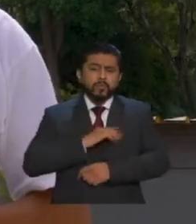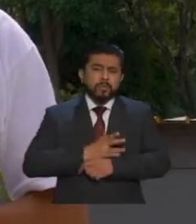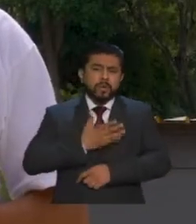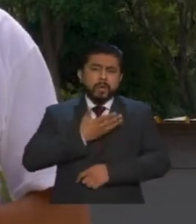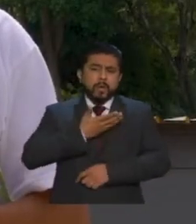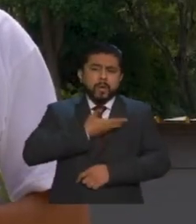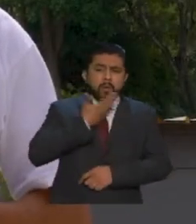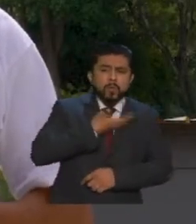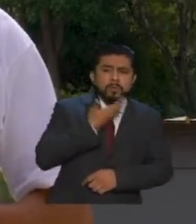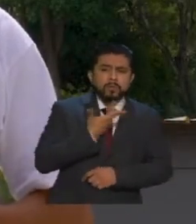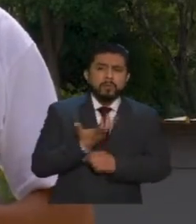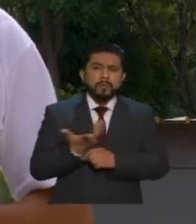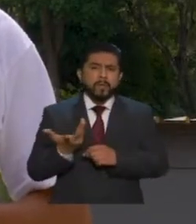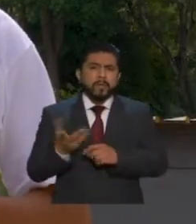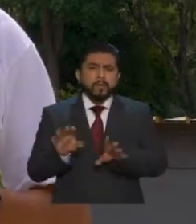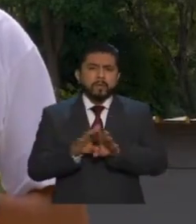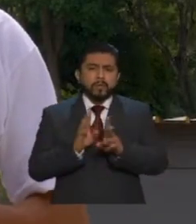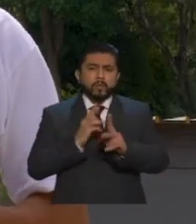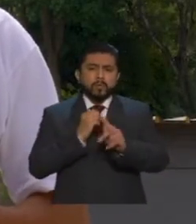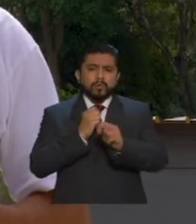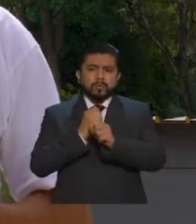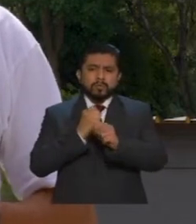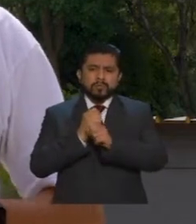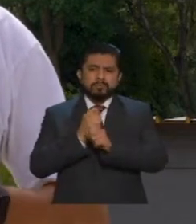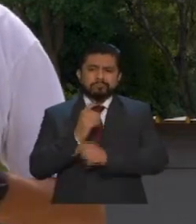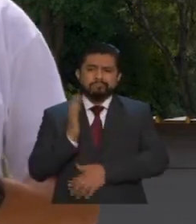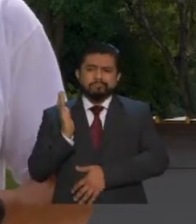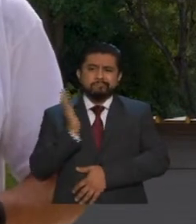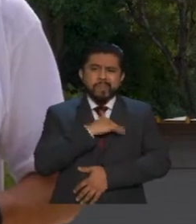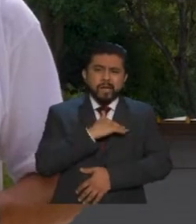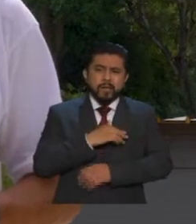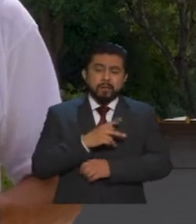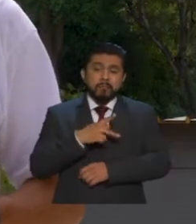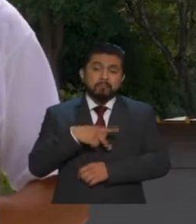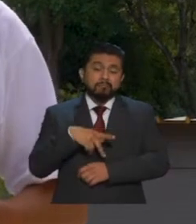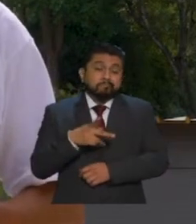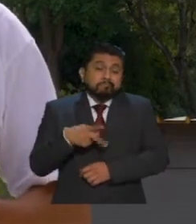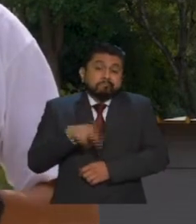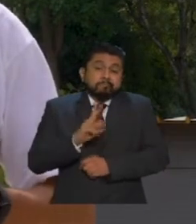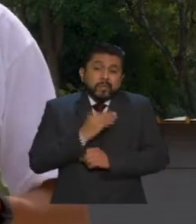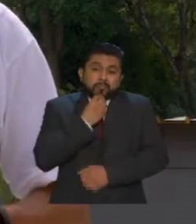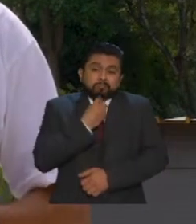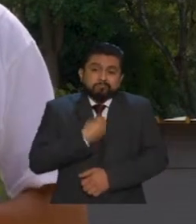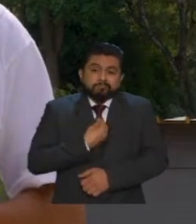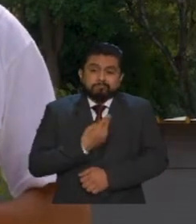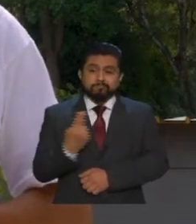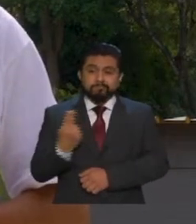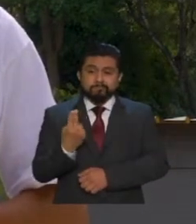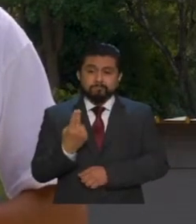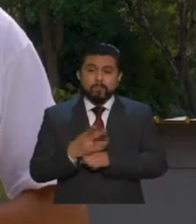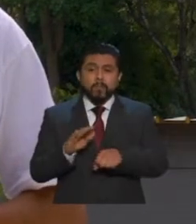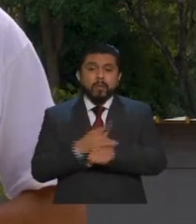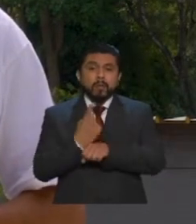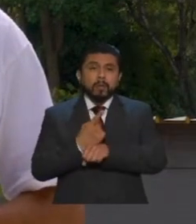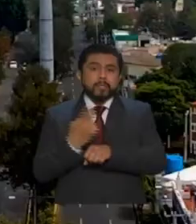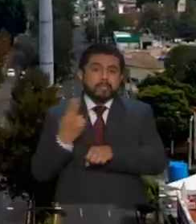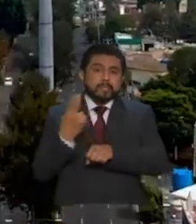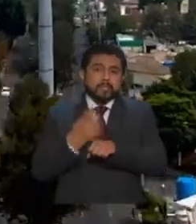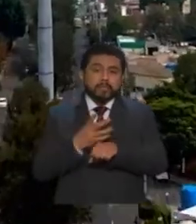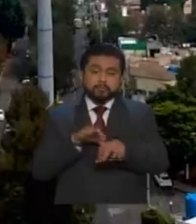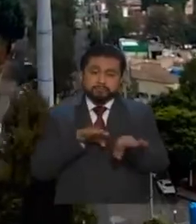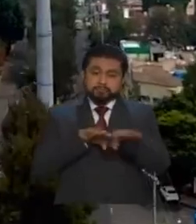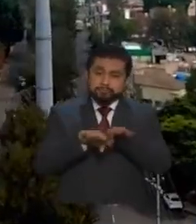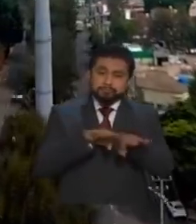este tiempo a un transporte mal, pero necesario, porque a fin de cuentas lo ocupamos para llegar a nuestro destino.